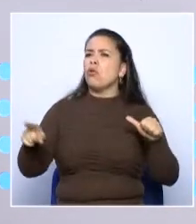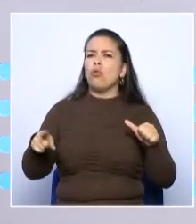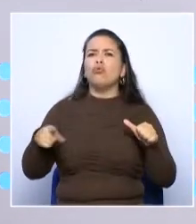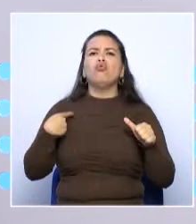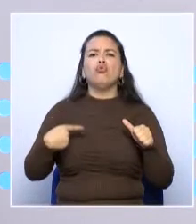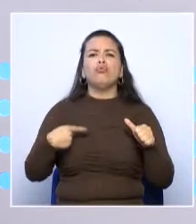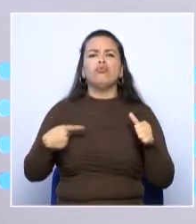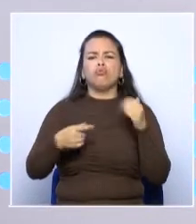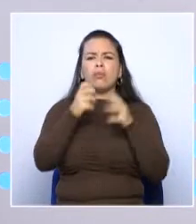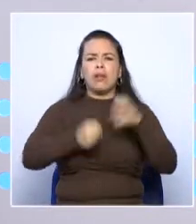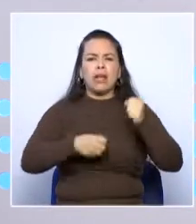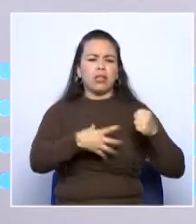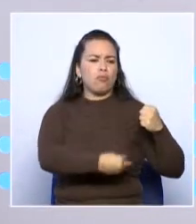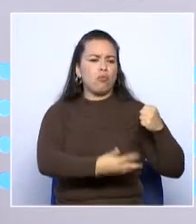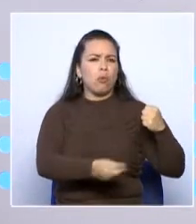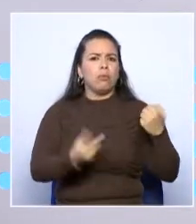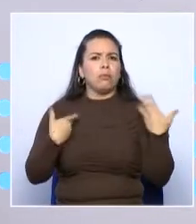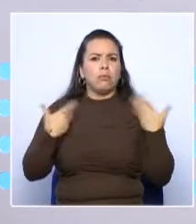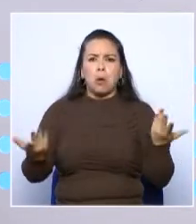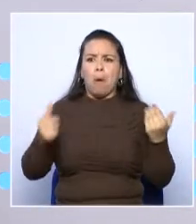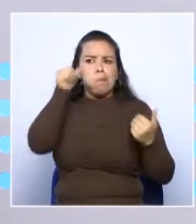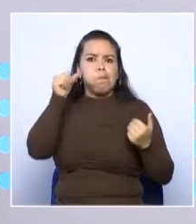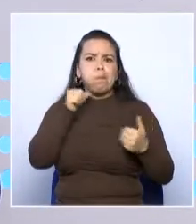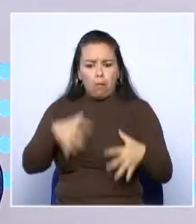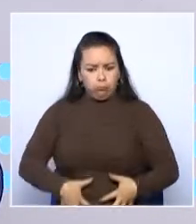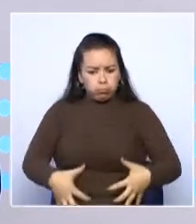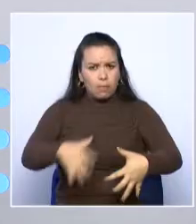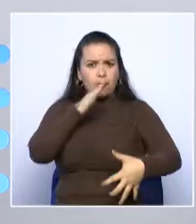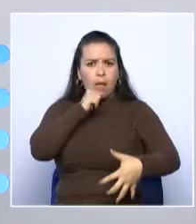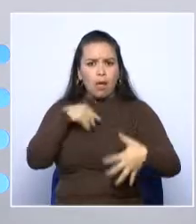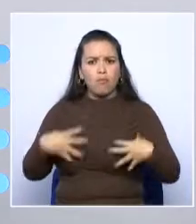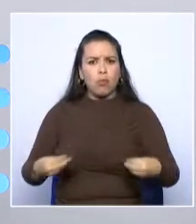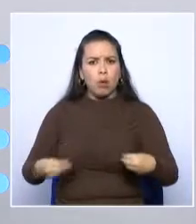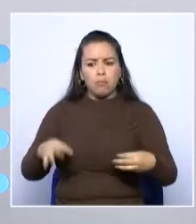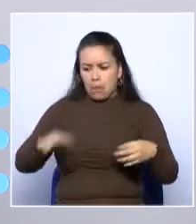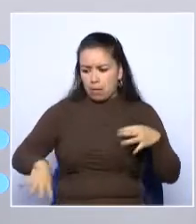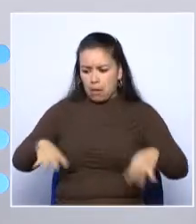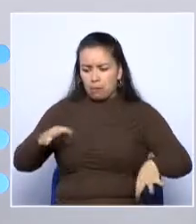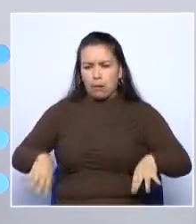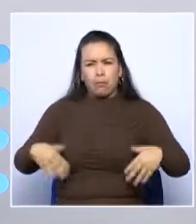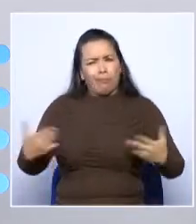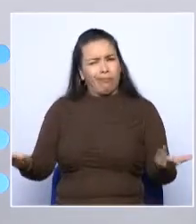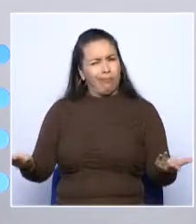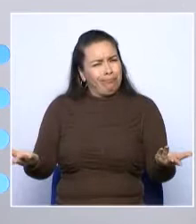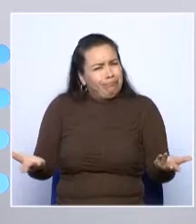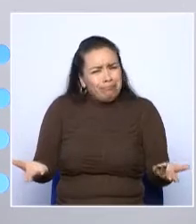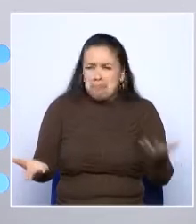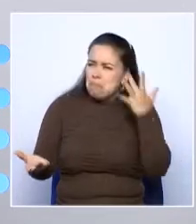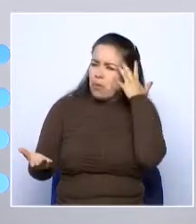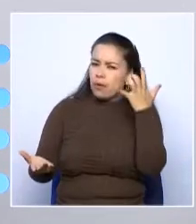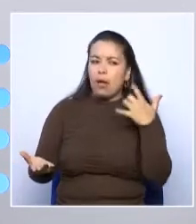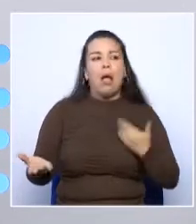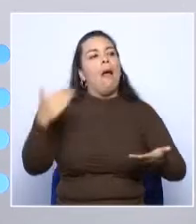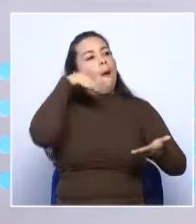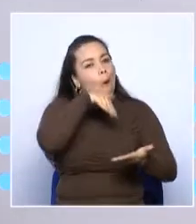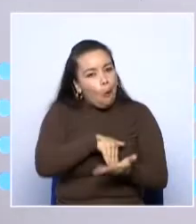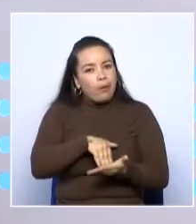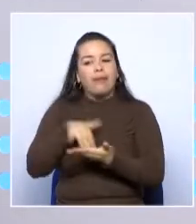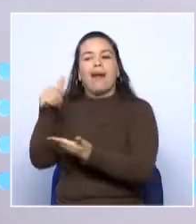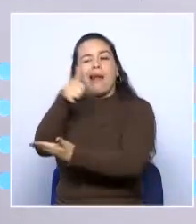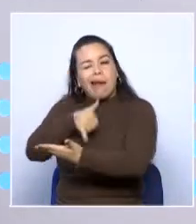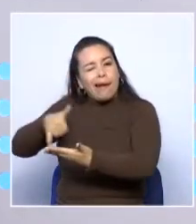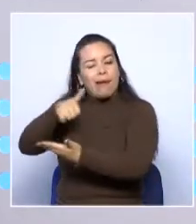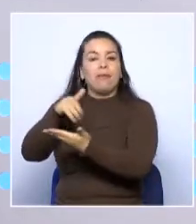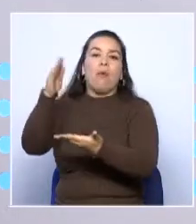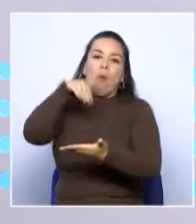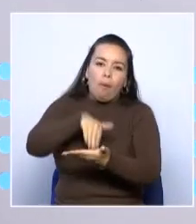los senos, no estoy en embarazo, nada que ver. Y ahí es donde ustedes dicen, entonces otra vez vuelvo al laboratorio, porque hay